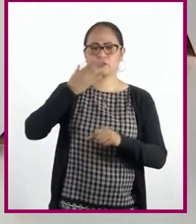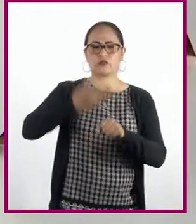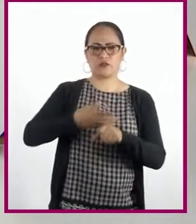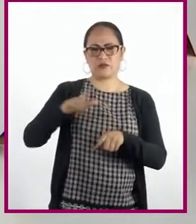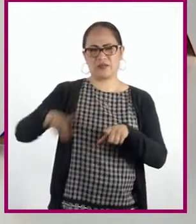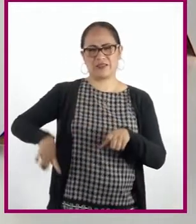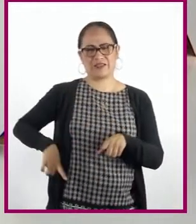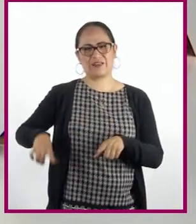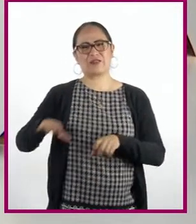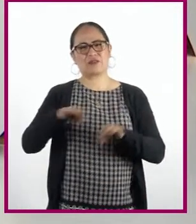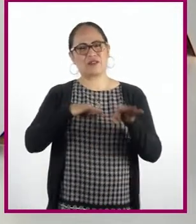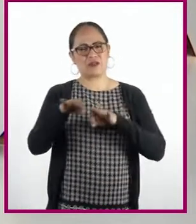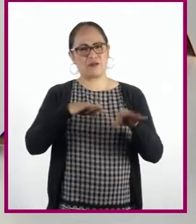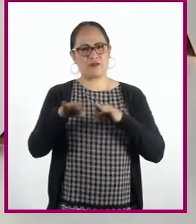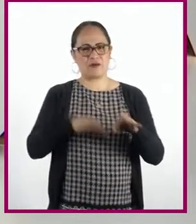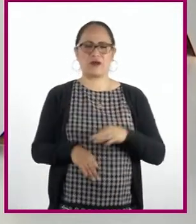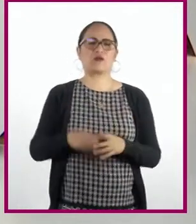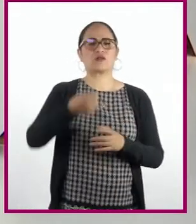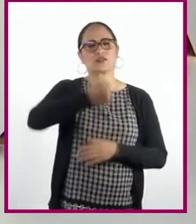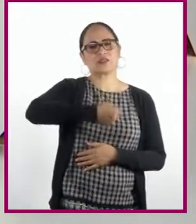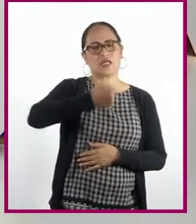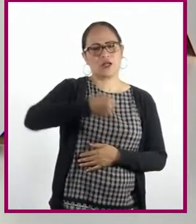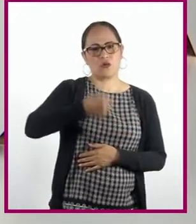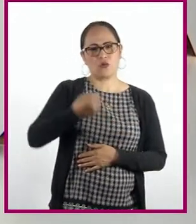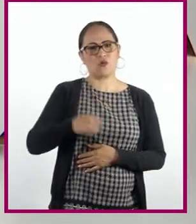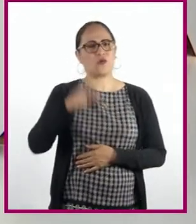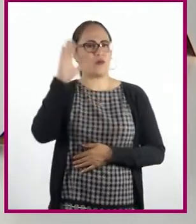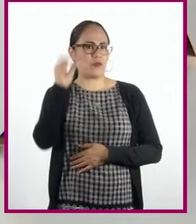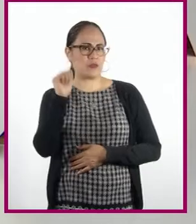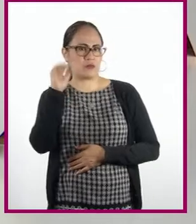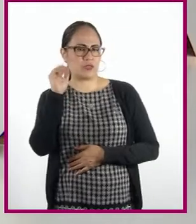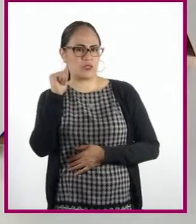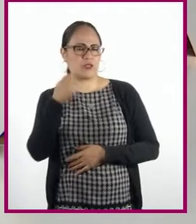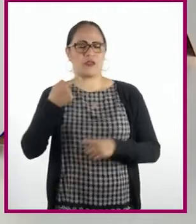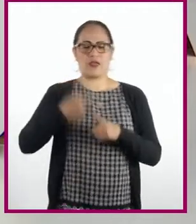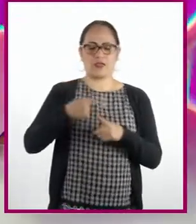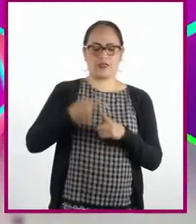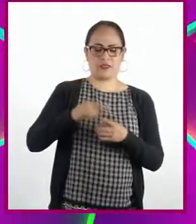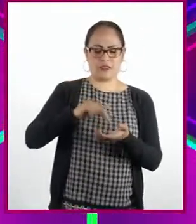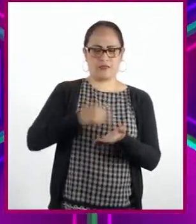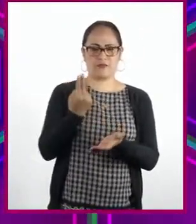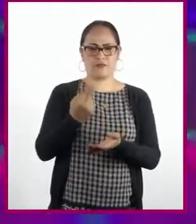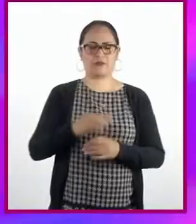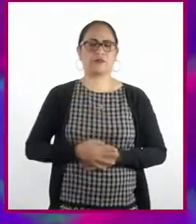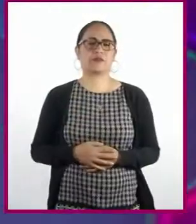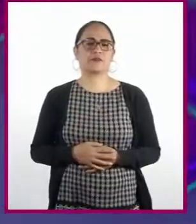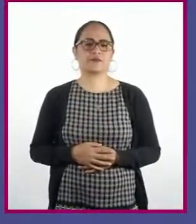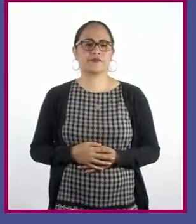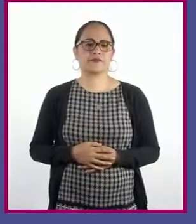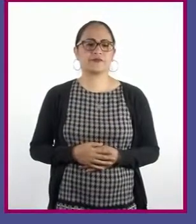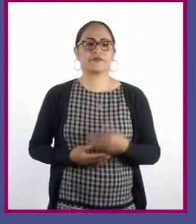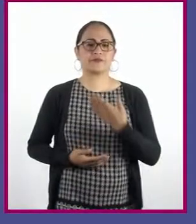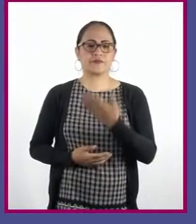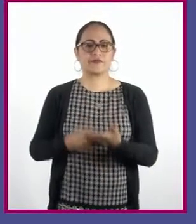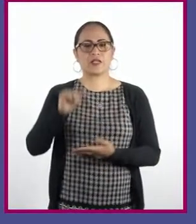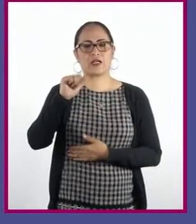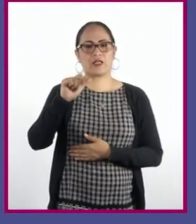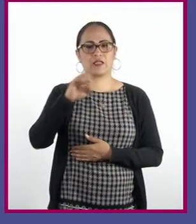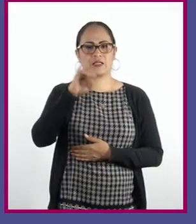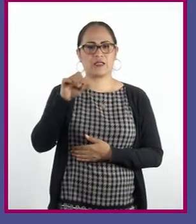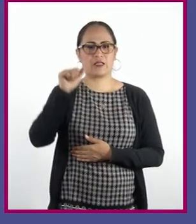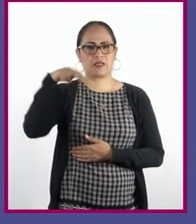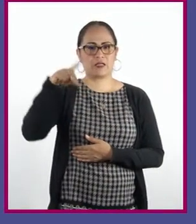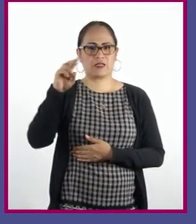apertura, el saludo, la despedida y remitente. Pongan atención. Alejandra Martínez